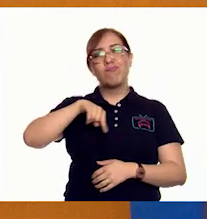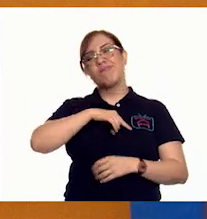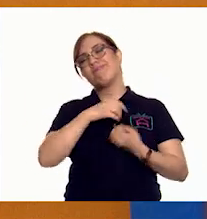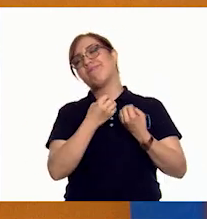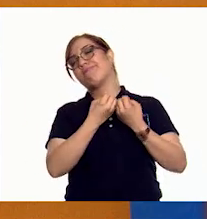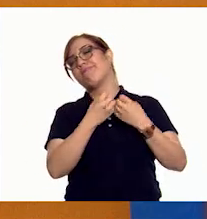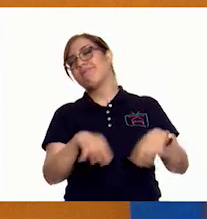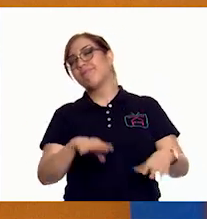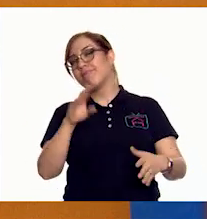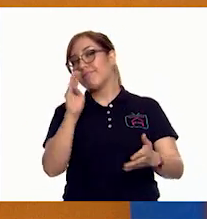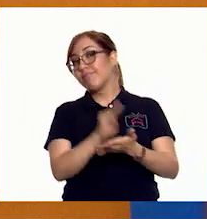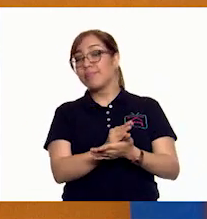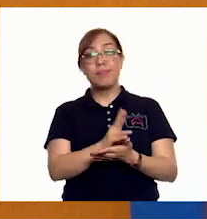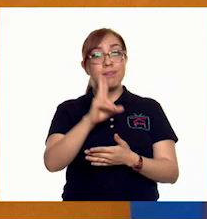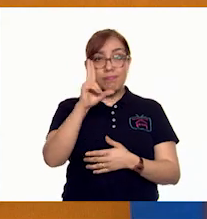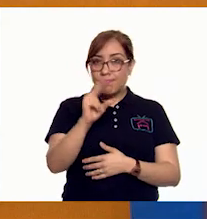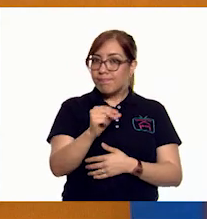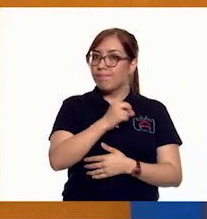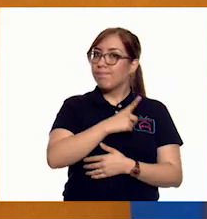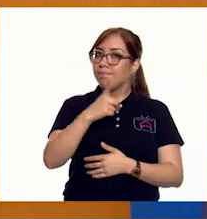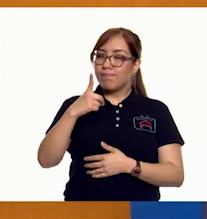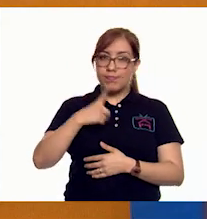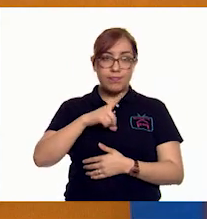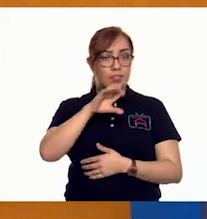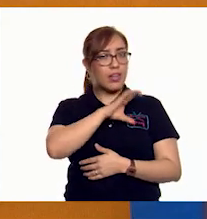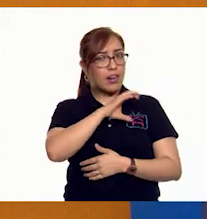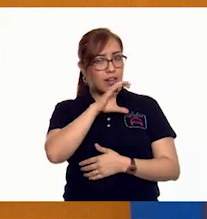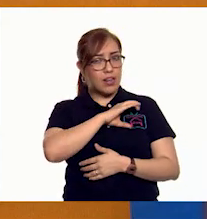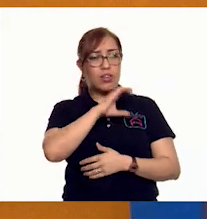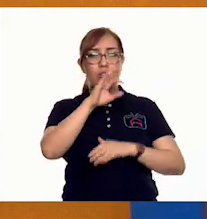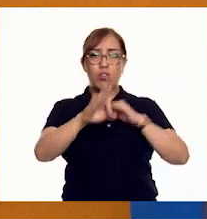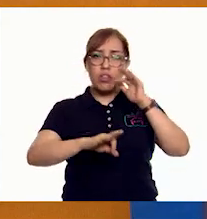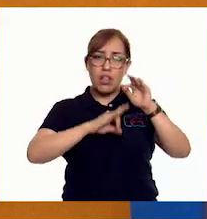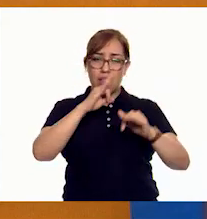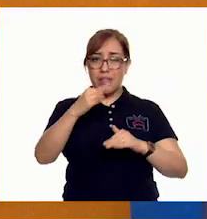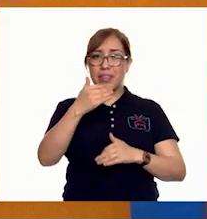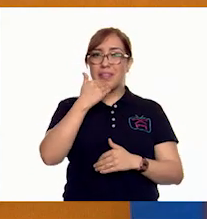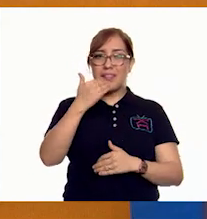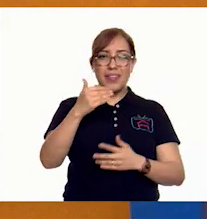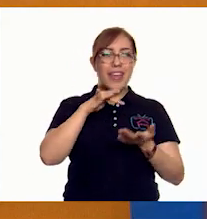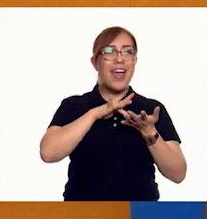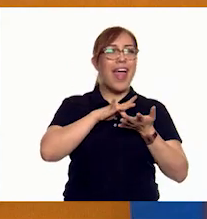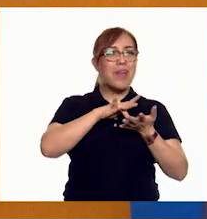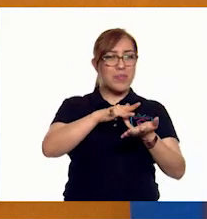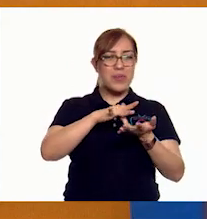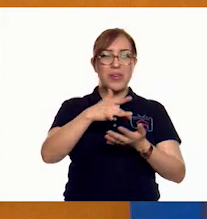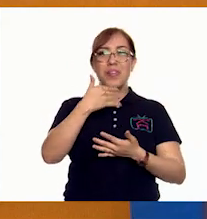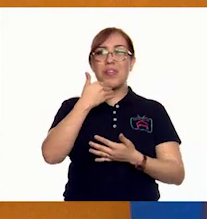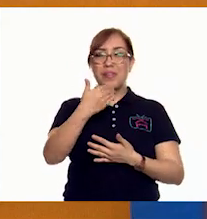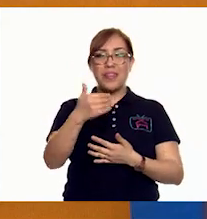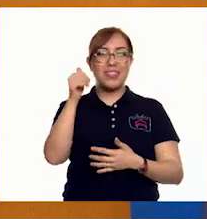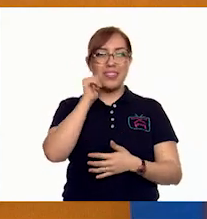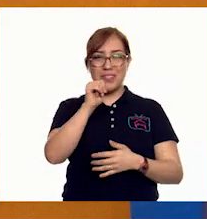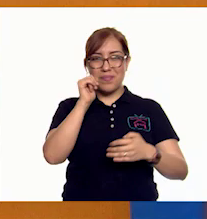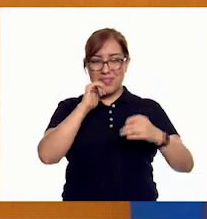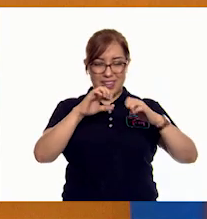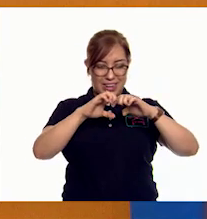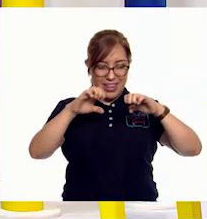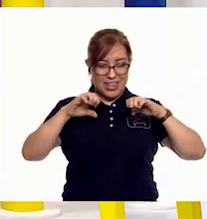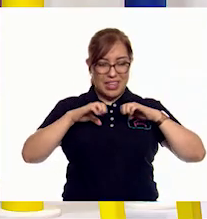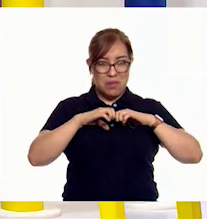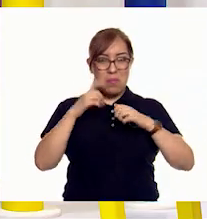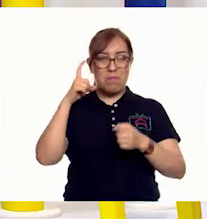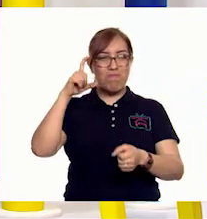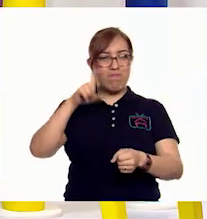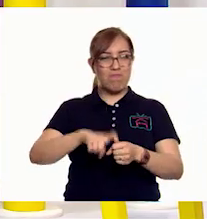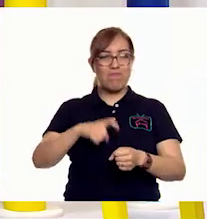familia, no debemos dejar perder el afecto, el apoyo y, como lo dijo Staff, ser siempre parte de un gran equipo. Así es,